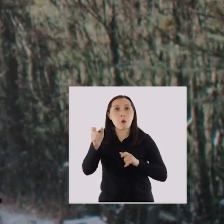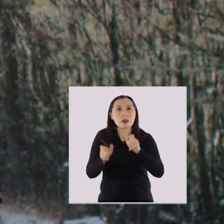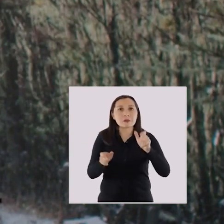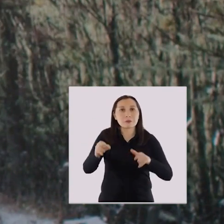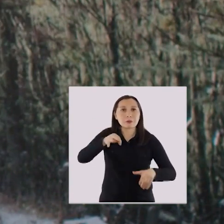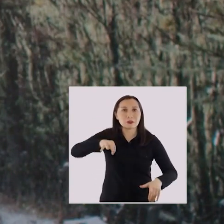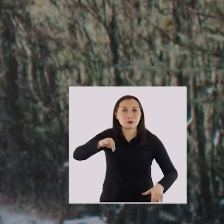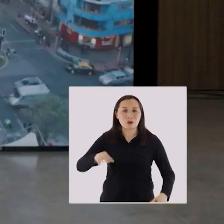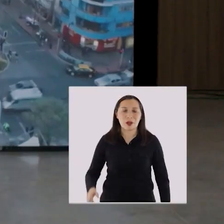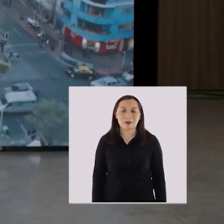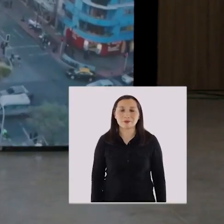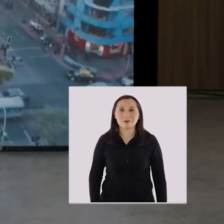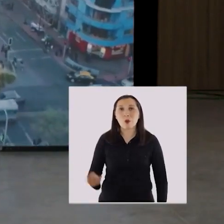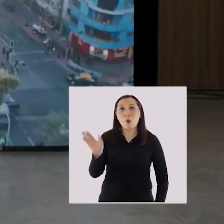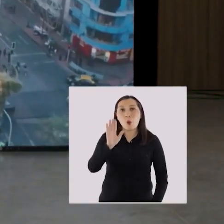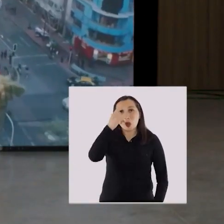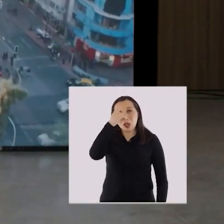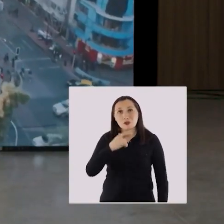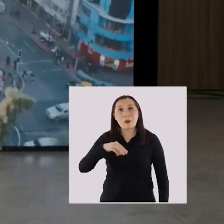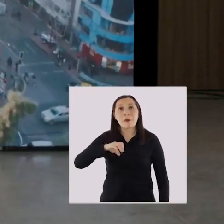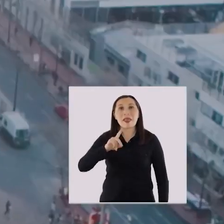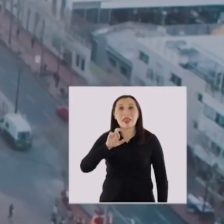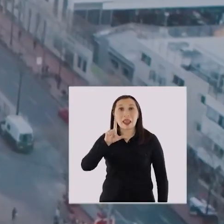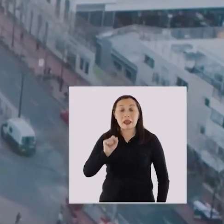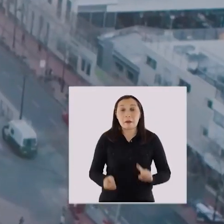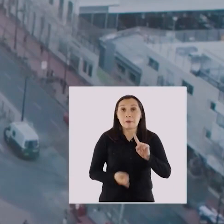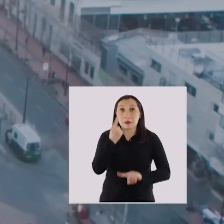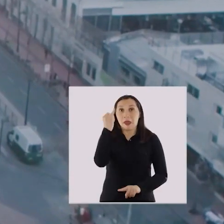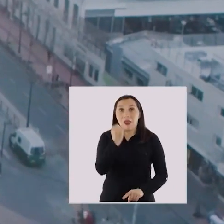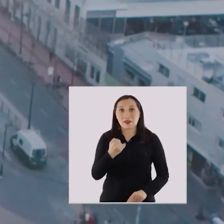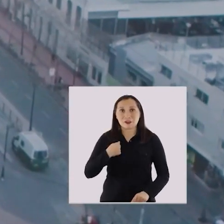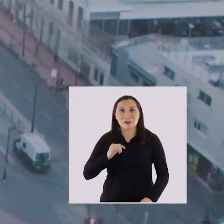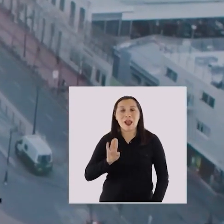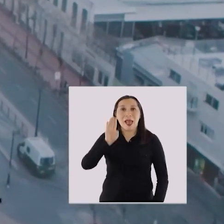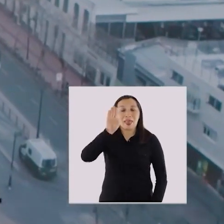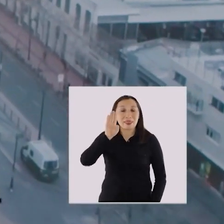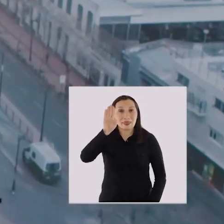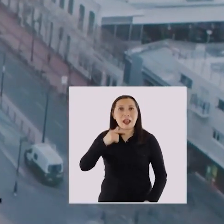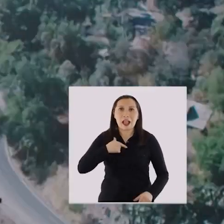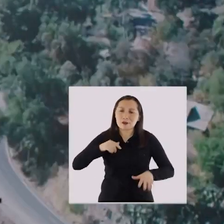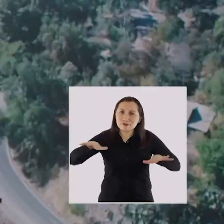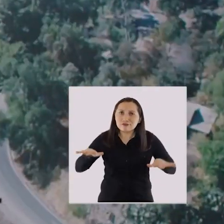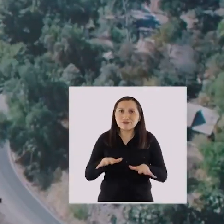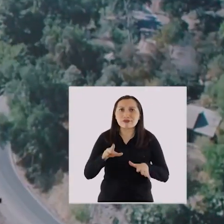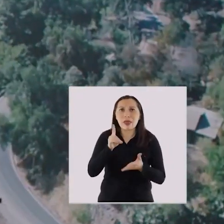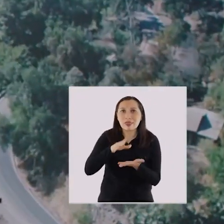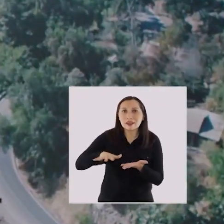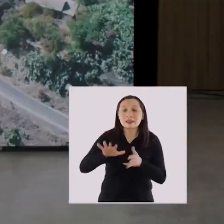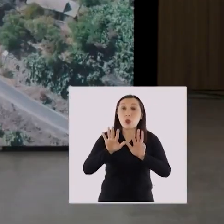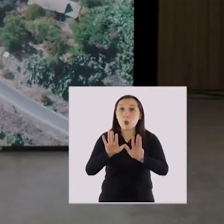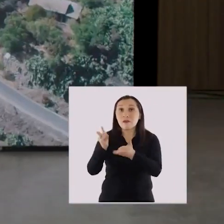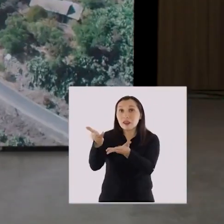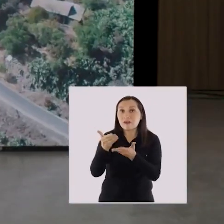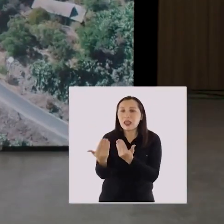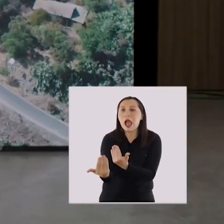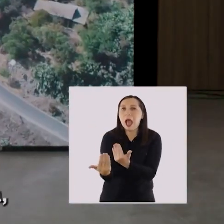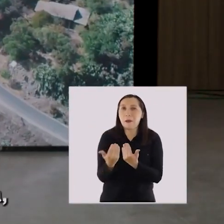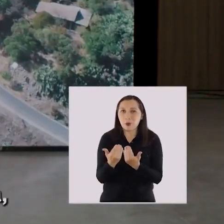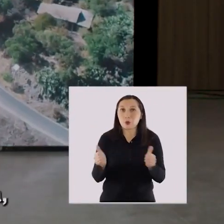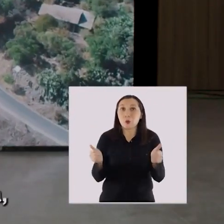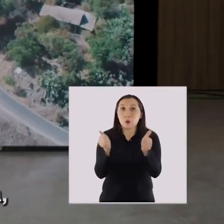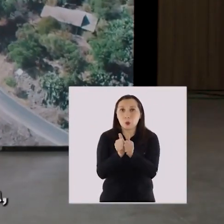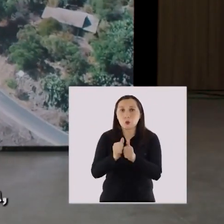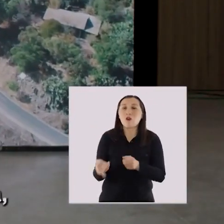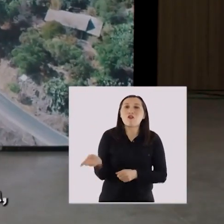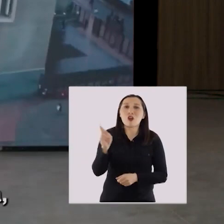nuestra gente. Hola, soy Magdalena Vergara, primera vez que soy candidata y me la quiero jugar por el Distrito 9. Te invito a que me apoyes y